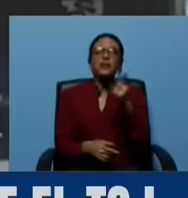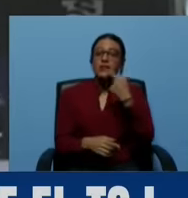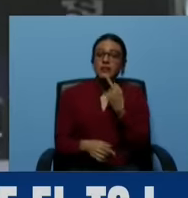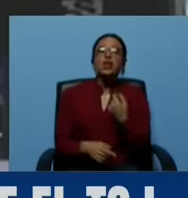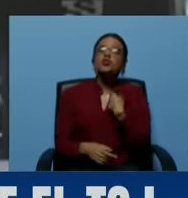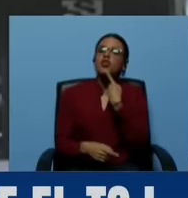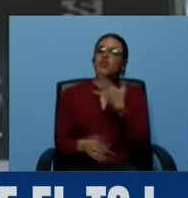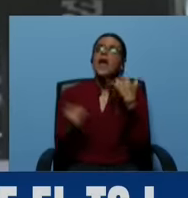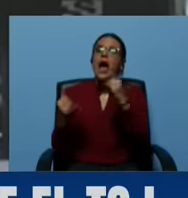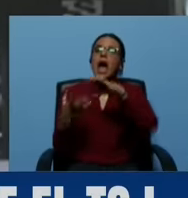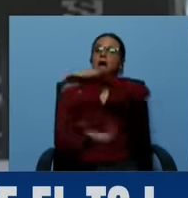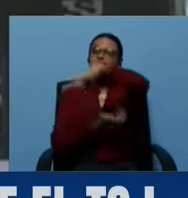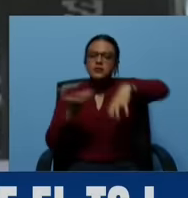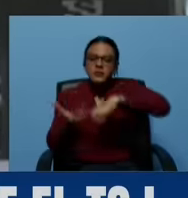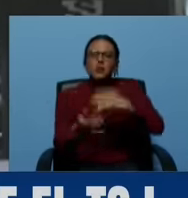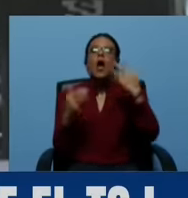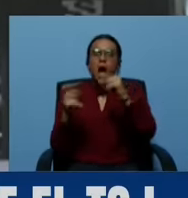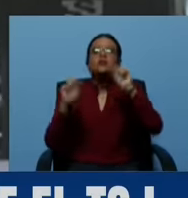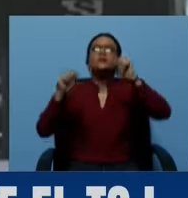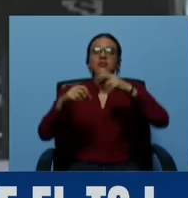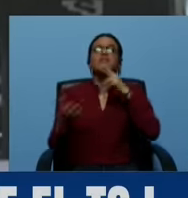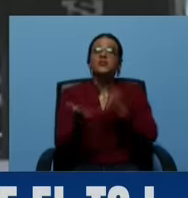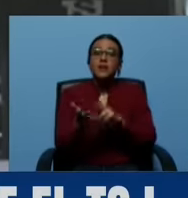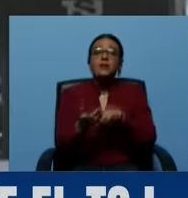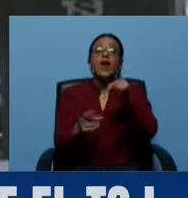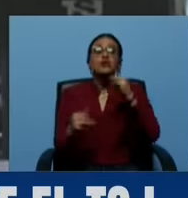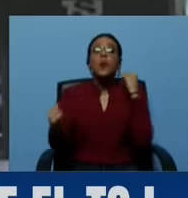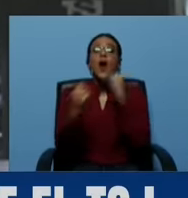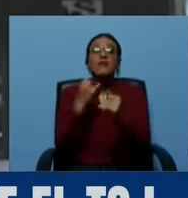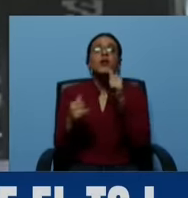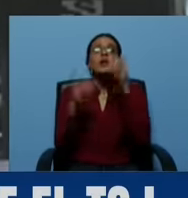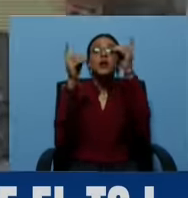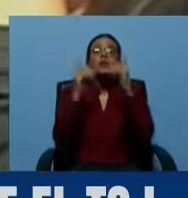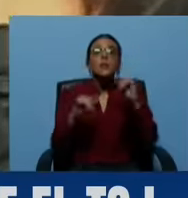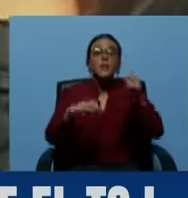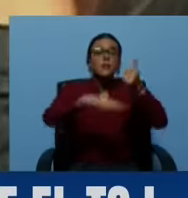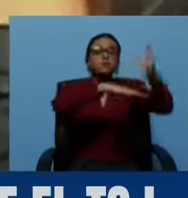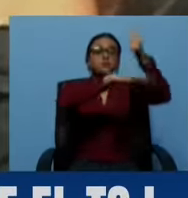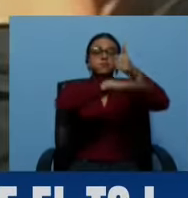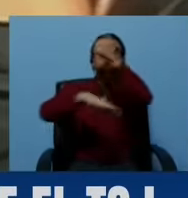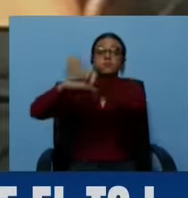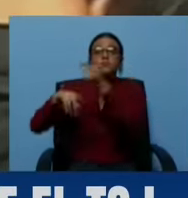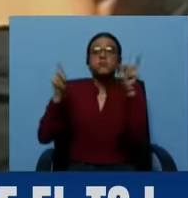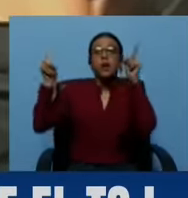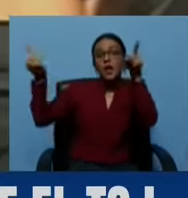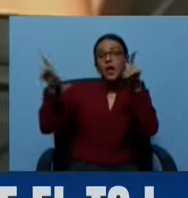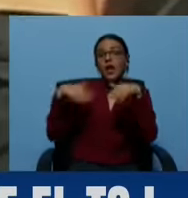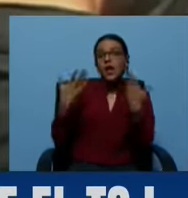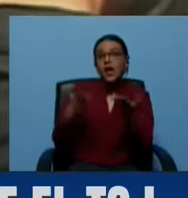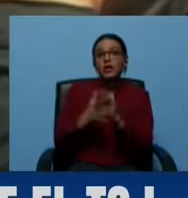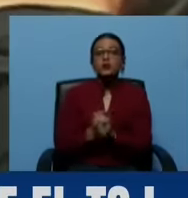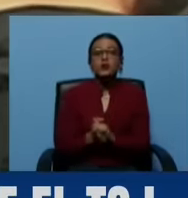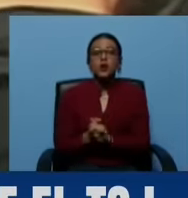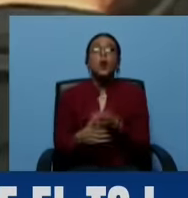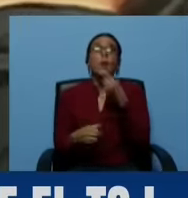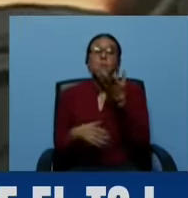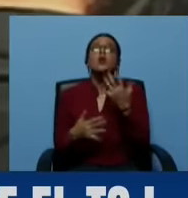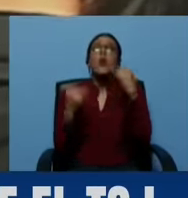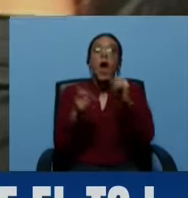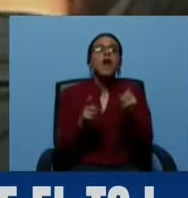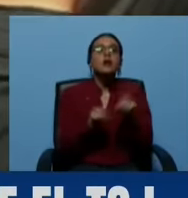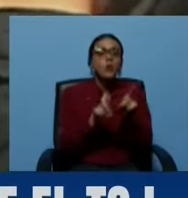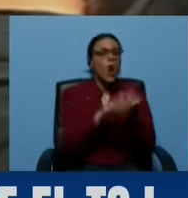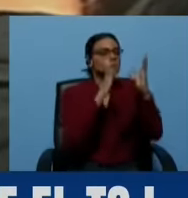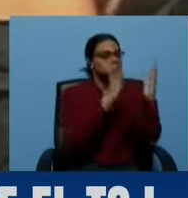Ya dije que hay una controversia. Y eso se define... ¿La instancia para resolver esa controversia precisamente esta, el TCJ? Bueno, existe un proceso